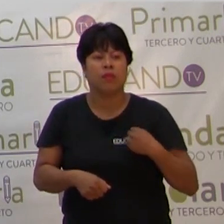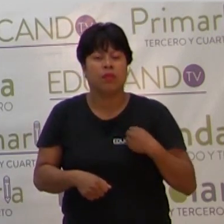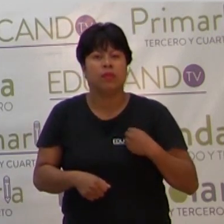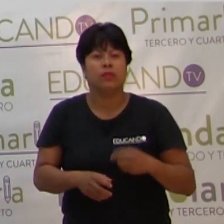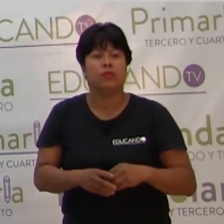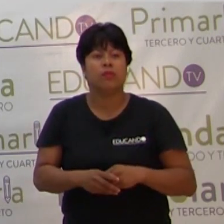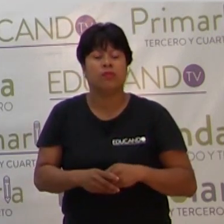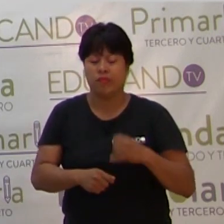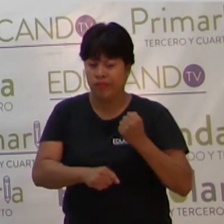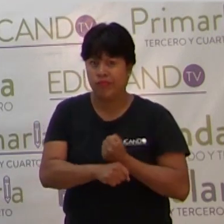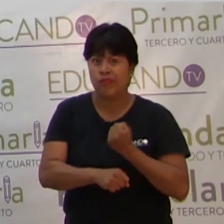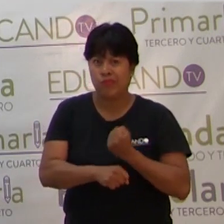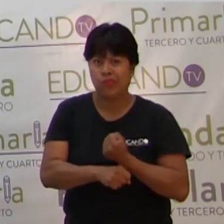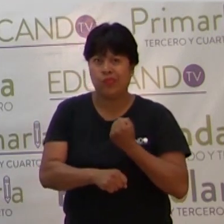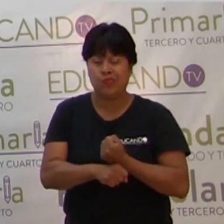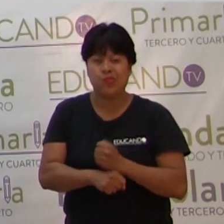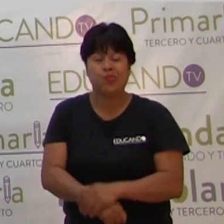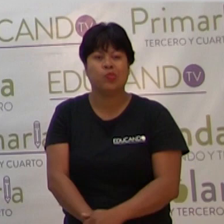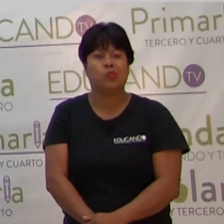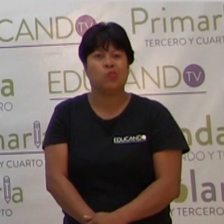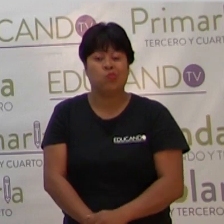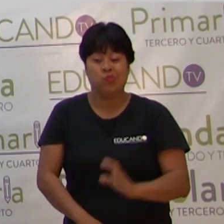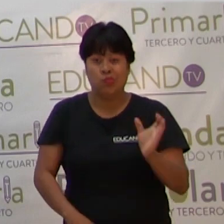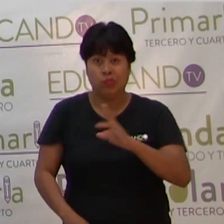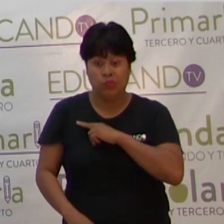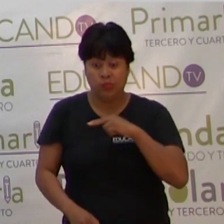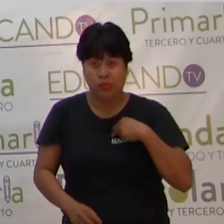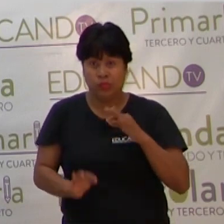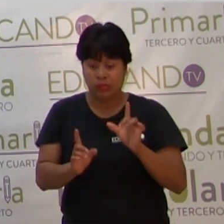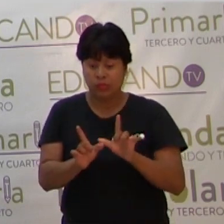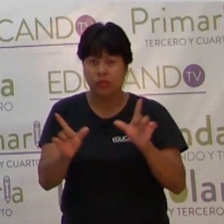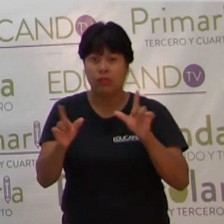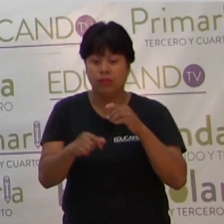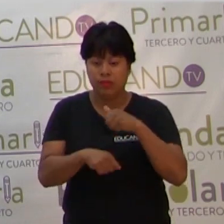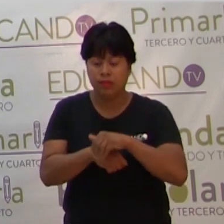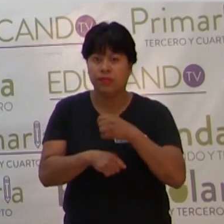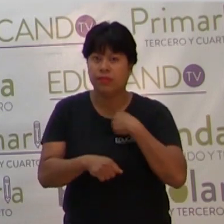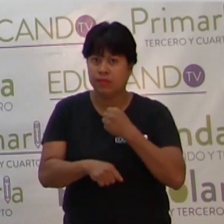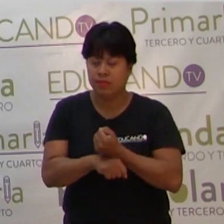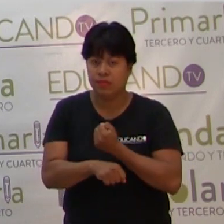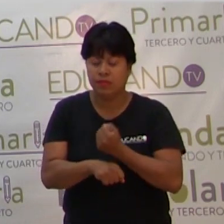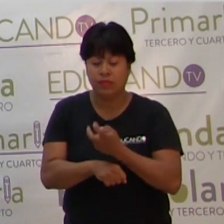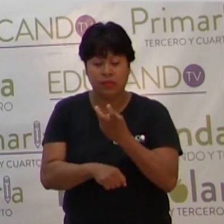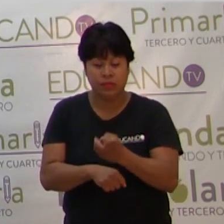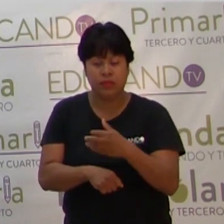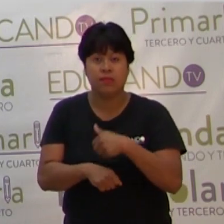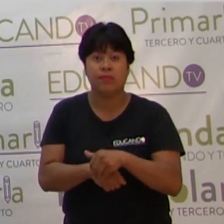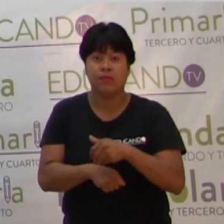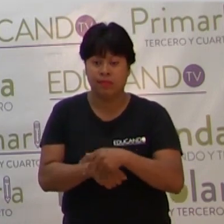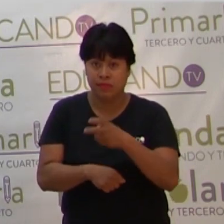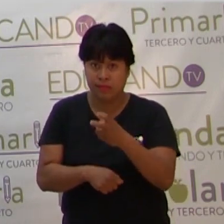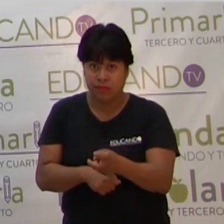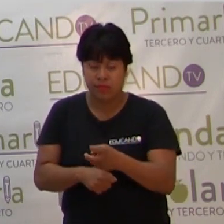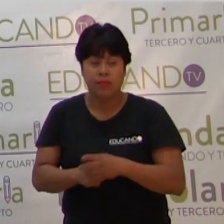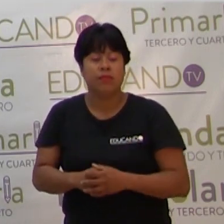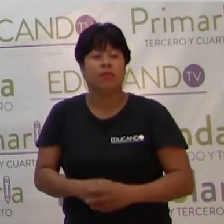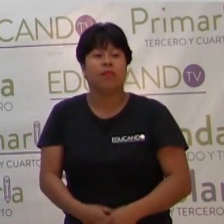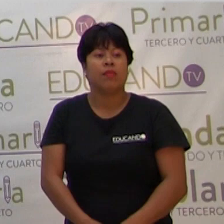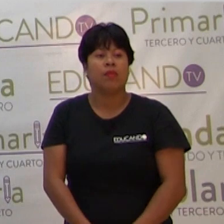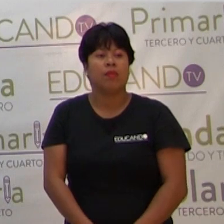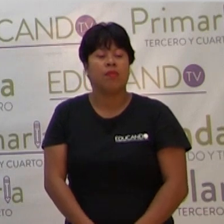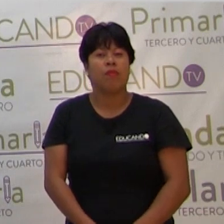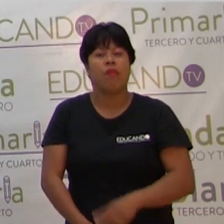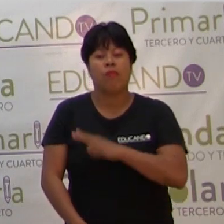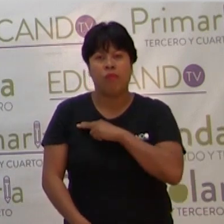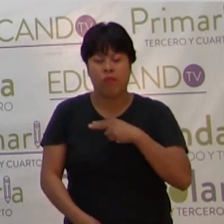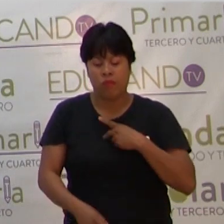nuestro calzado. Una vez que tengamos la talla de nuestro calzado, ese número, esa talla de nuestro calzado,